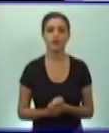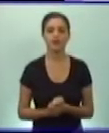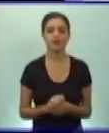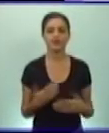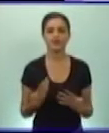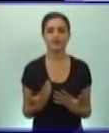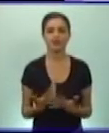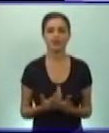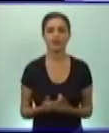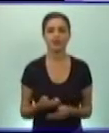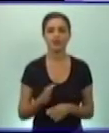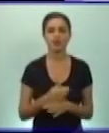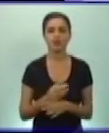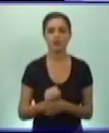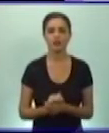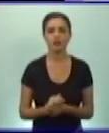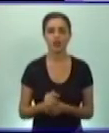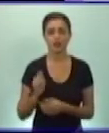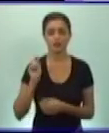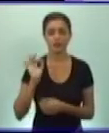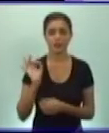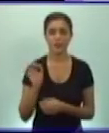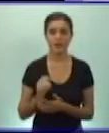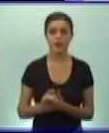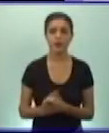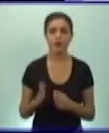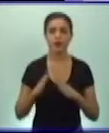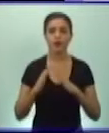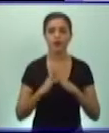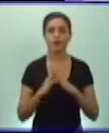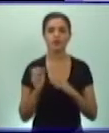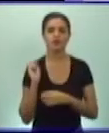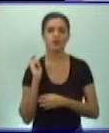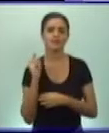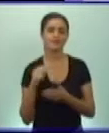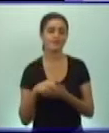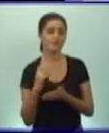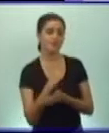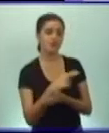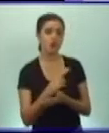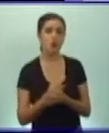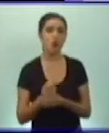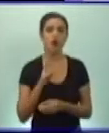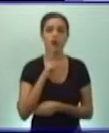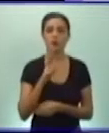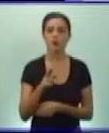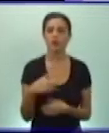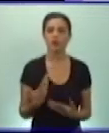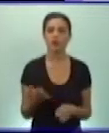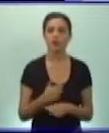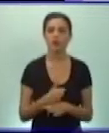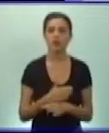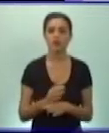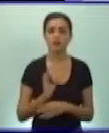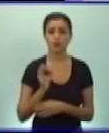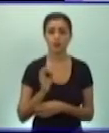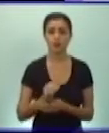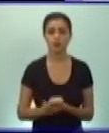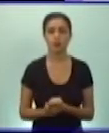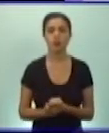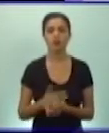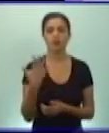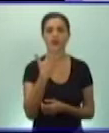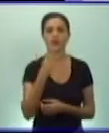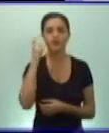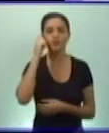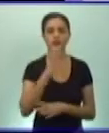hacia los estudios, pero él desde su casa nos envió esta respuesta de qué es un halo solar. Estoy hablando del doctor José Rubiera, al